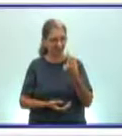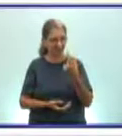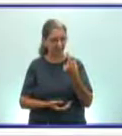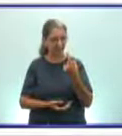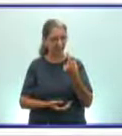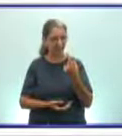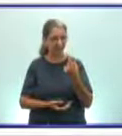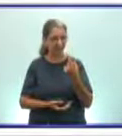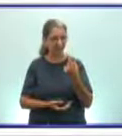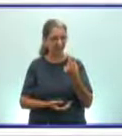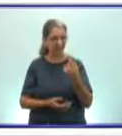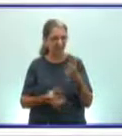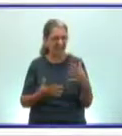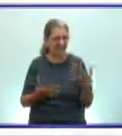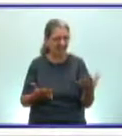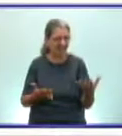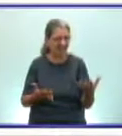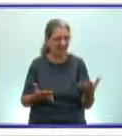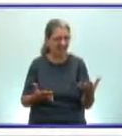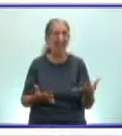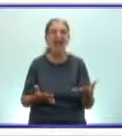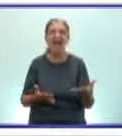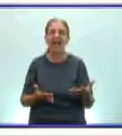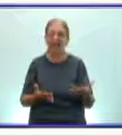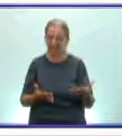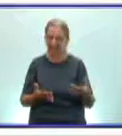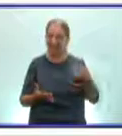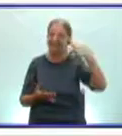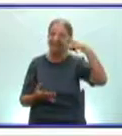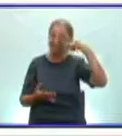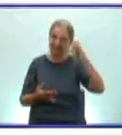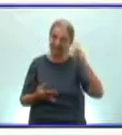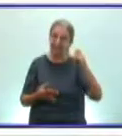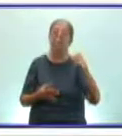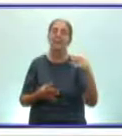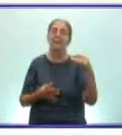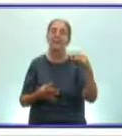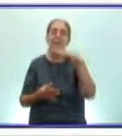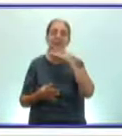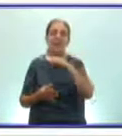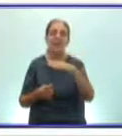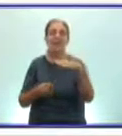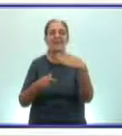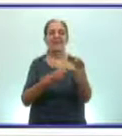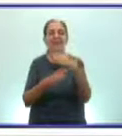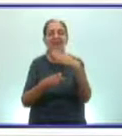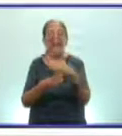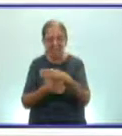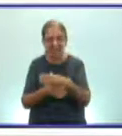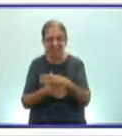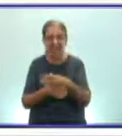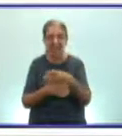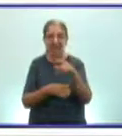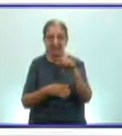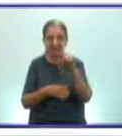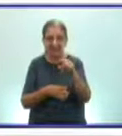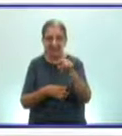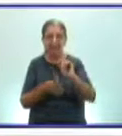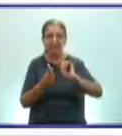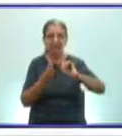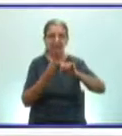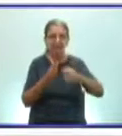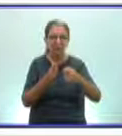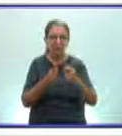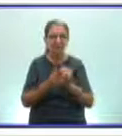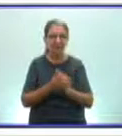decía que era curioso? Sí, que tanto la moda como la media, en este caso, te habían dado el